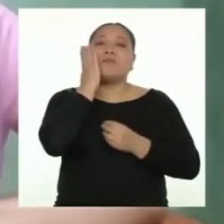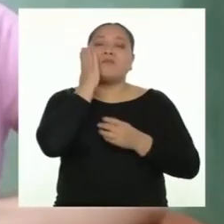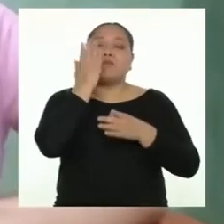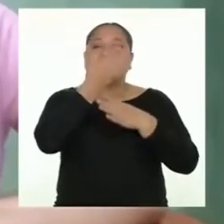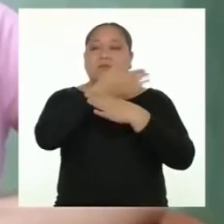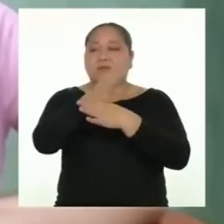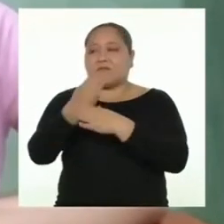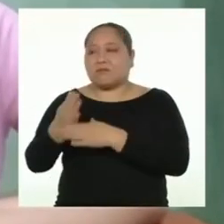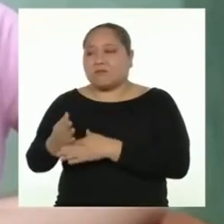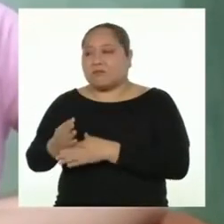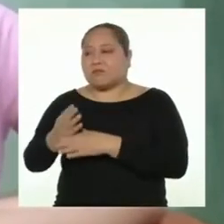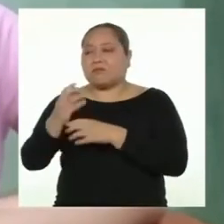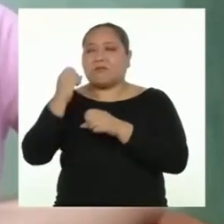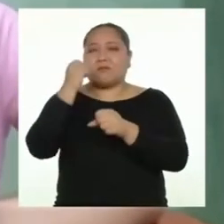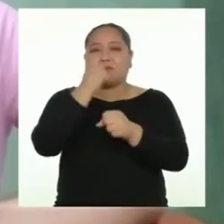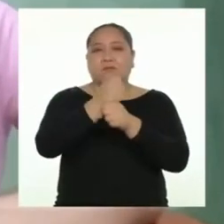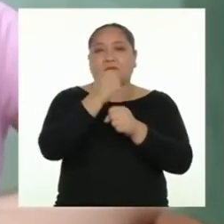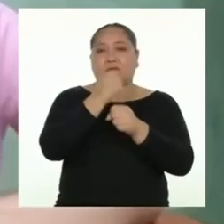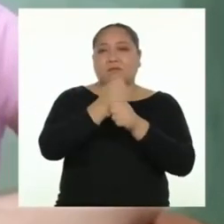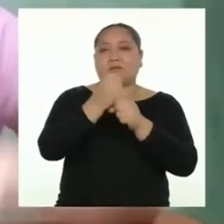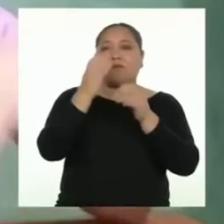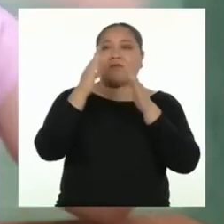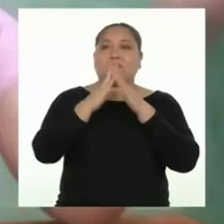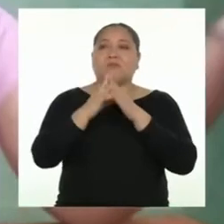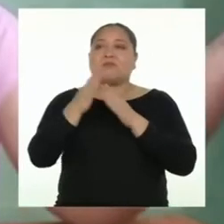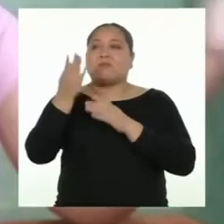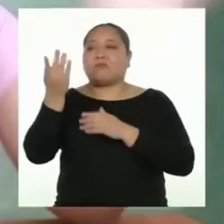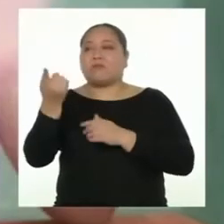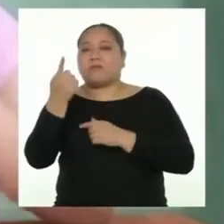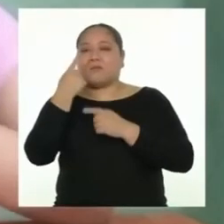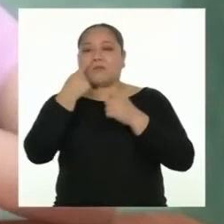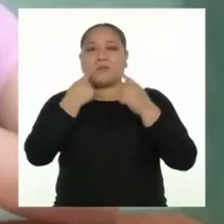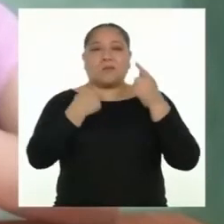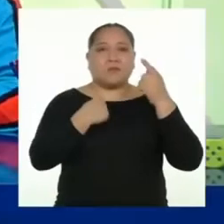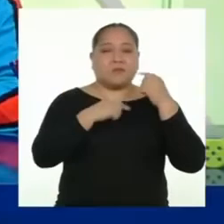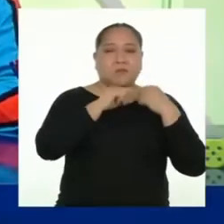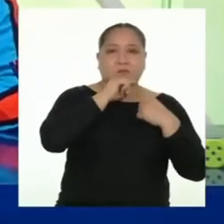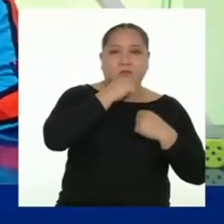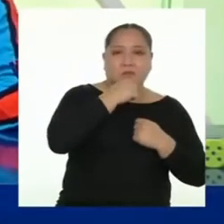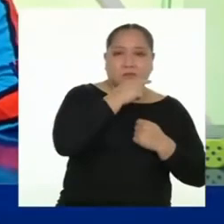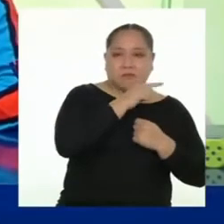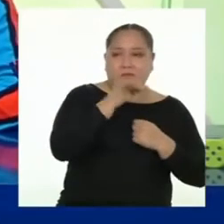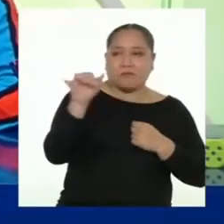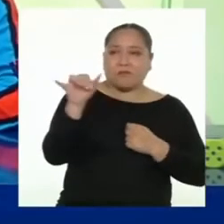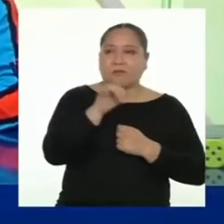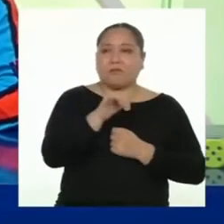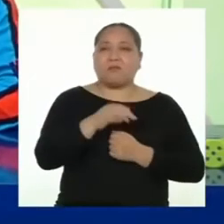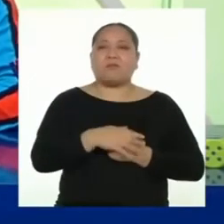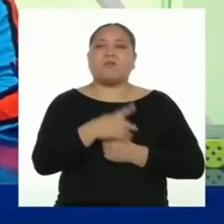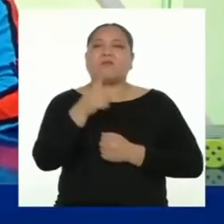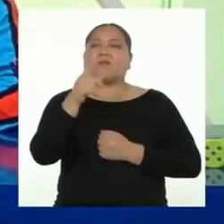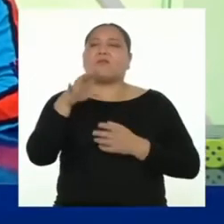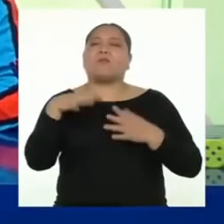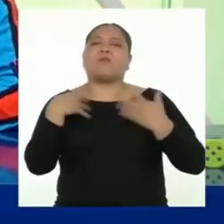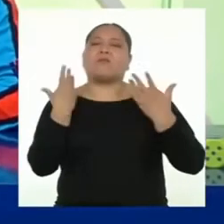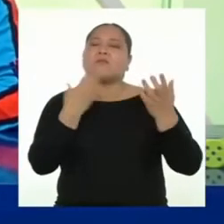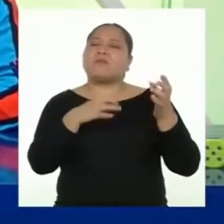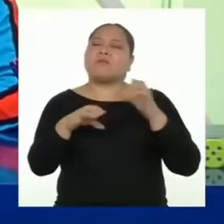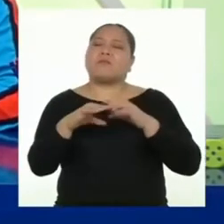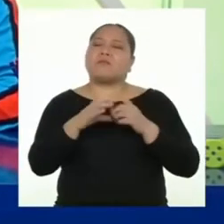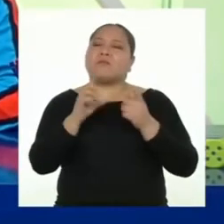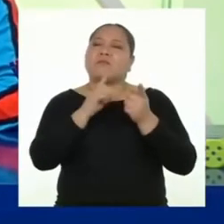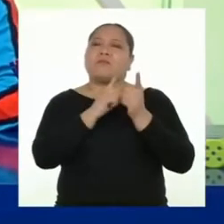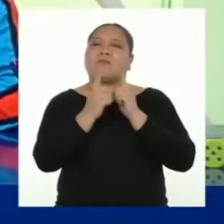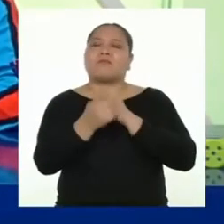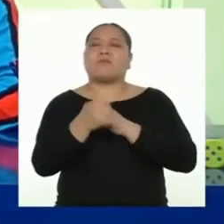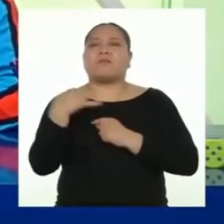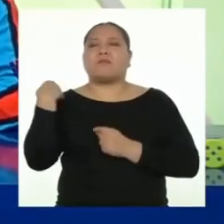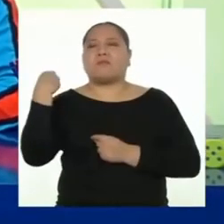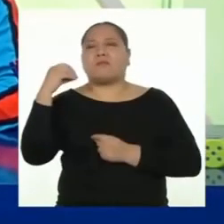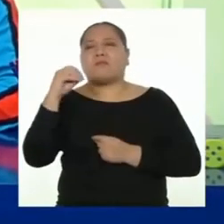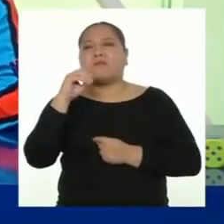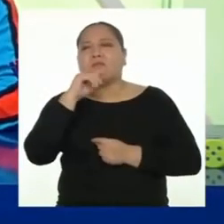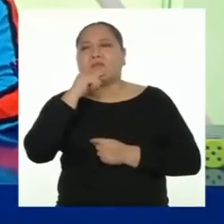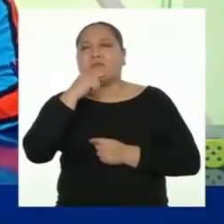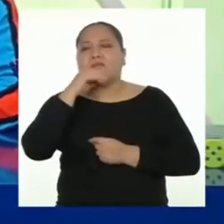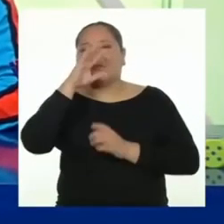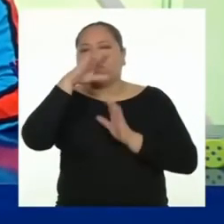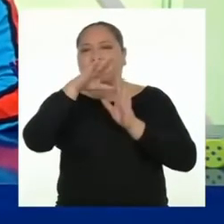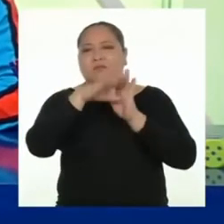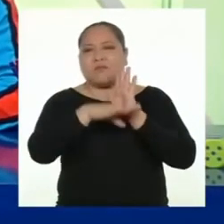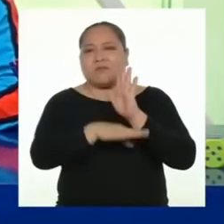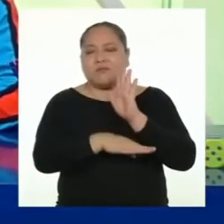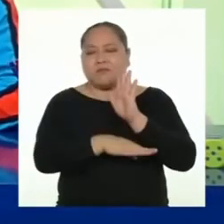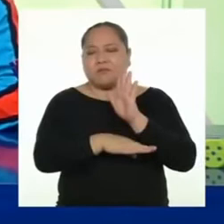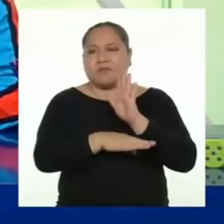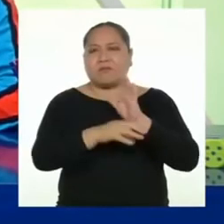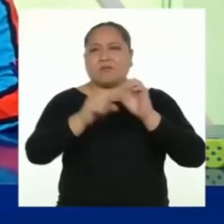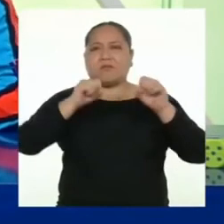están dividiendo las tareas del hogar entre chicas y chicos por igual. ¿Qué podrían hacer para revertir el hecho de que las adolescentes realizan